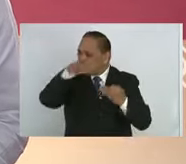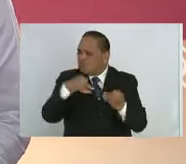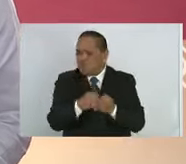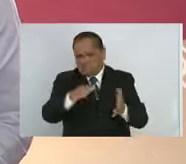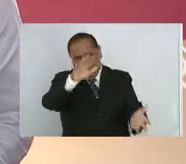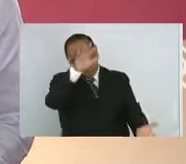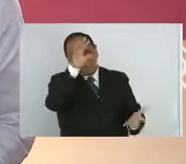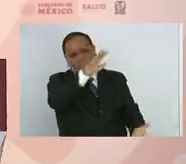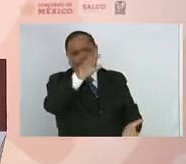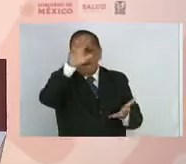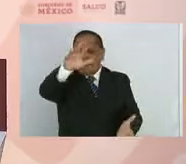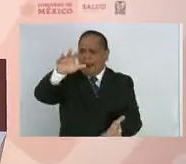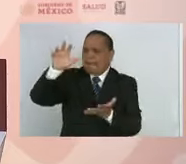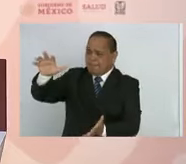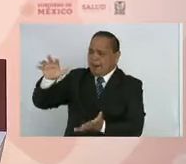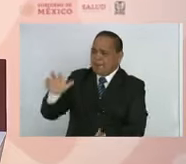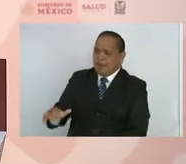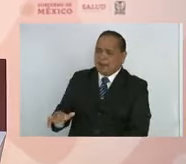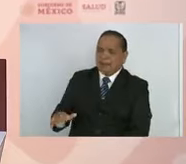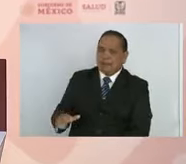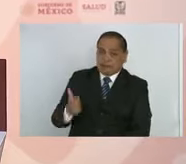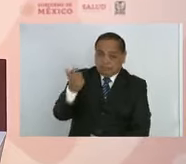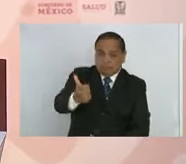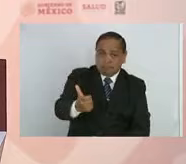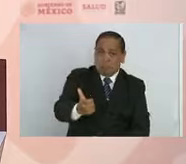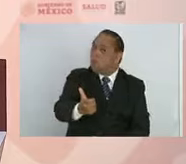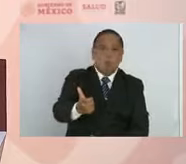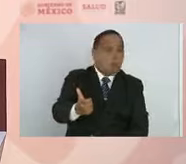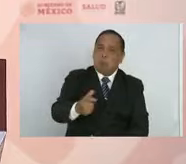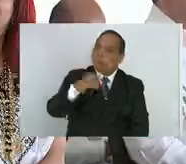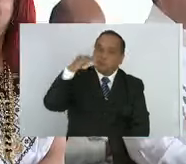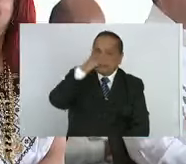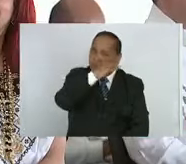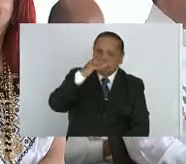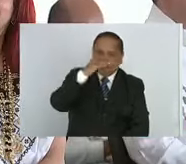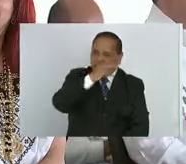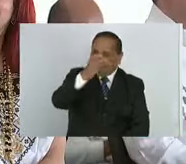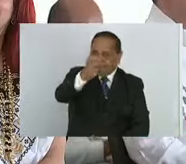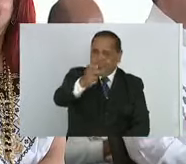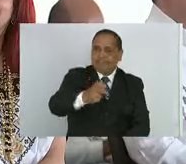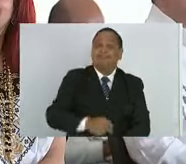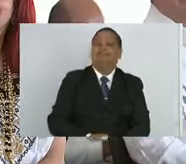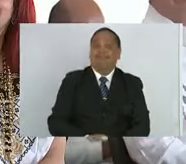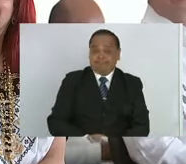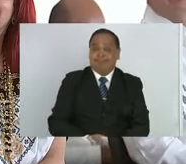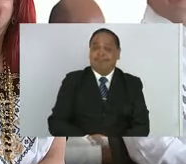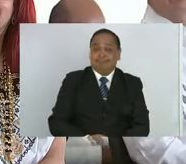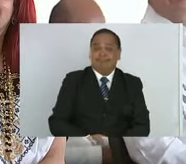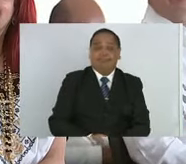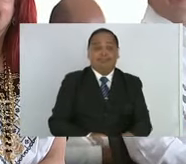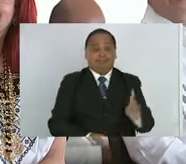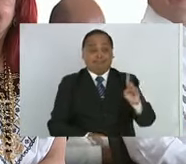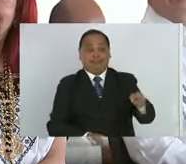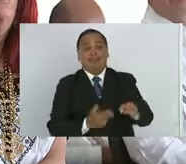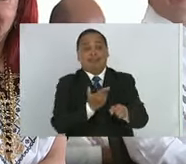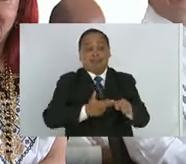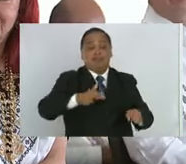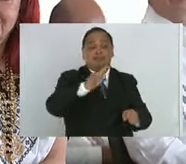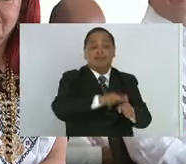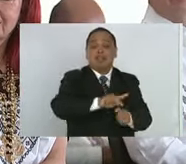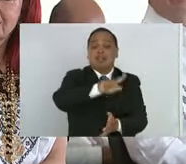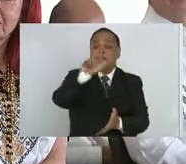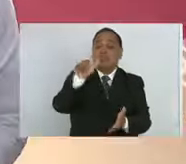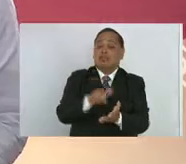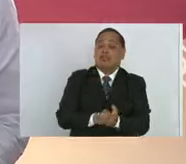y de manera gratuita. Se están quitando de centros de salud, de hospital, las